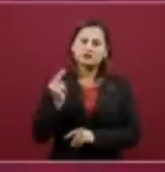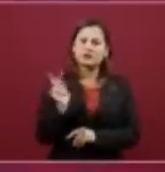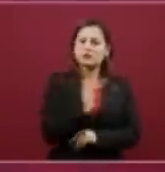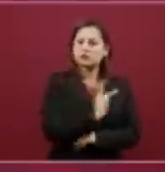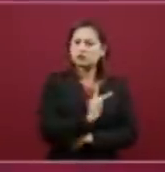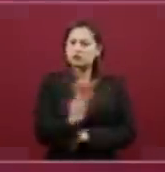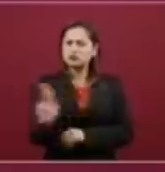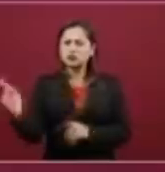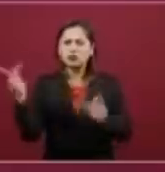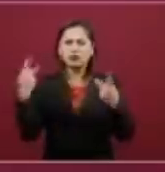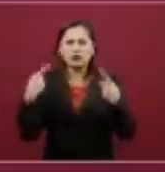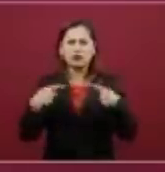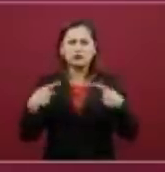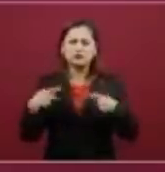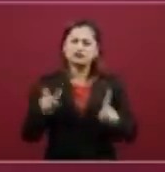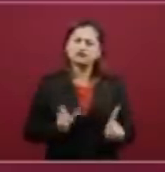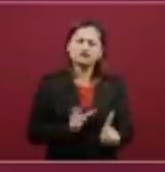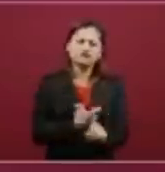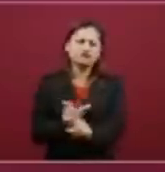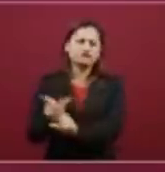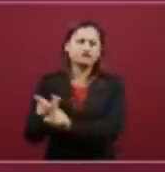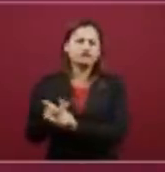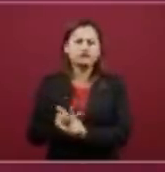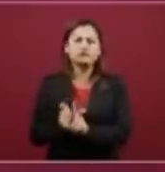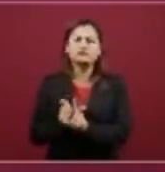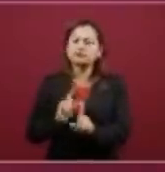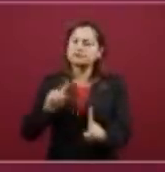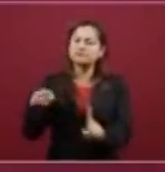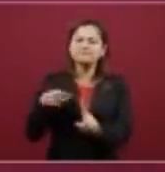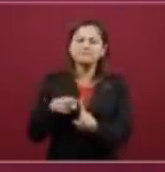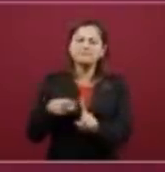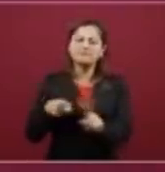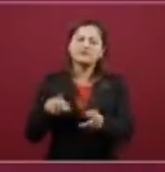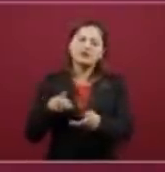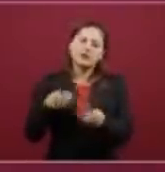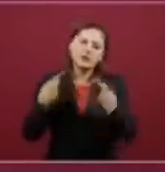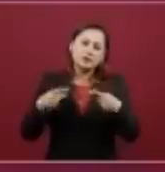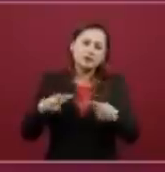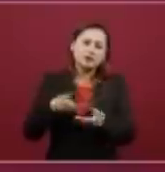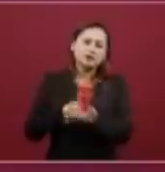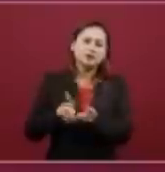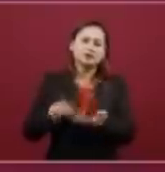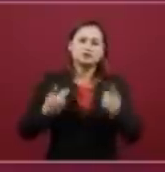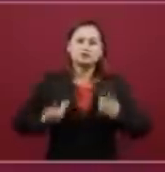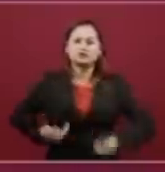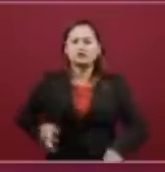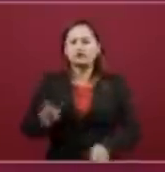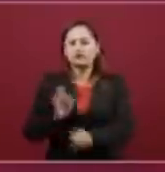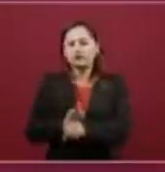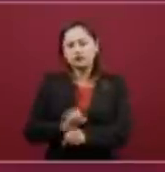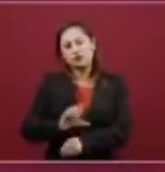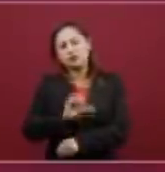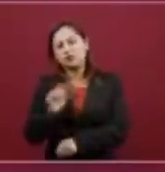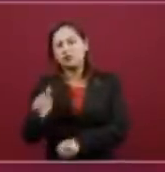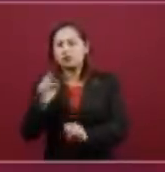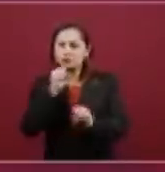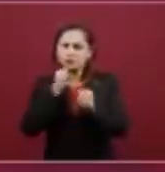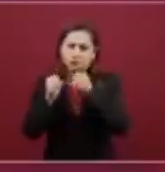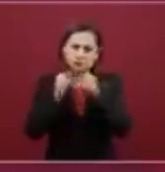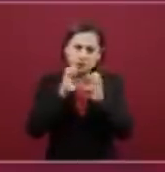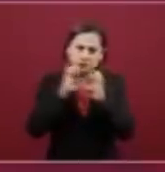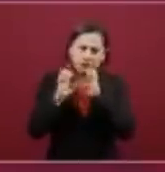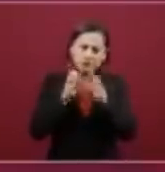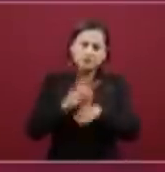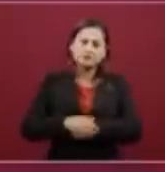personas y en este caso específico de los protectores de derechos humanos y de periodistas. Y para eso es el fortalecimiento de todas